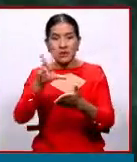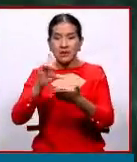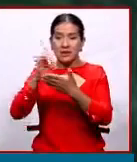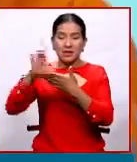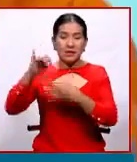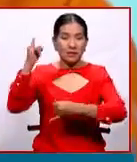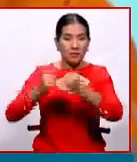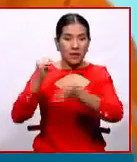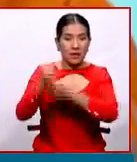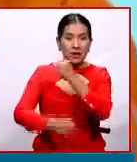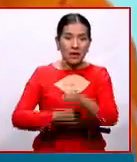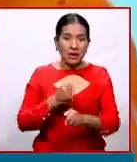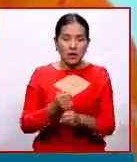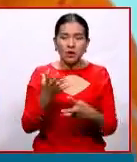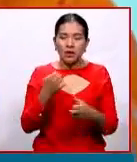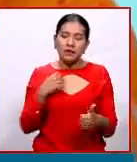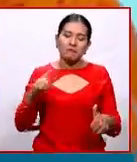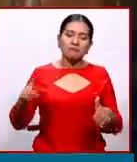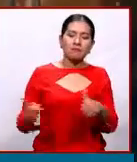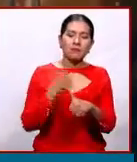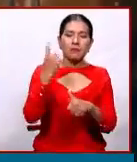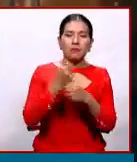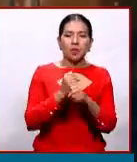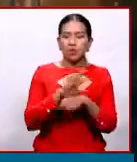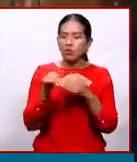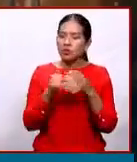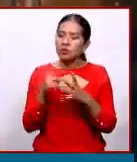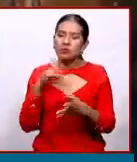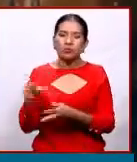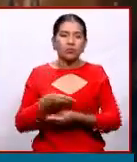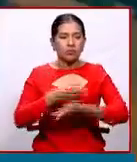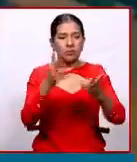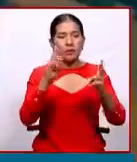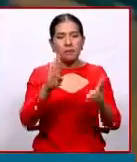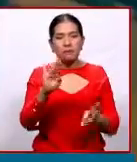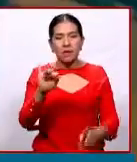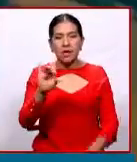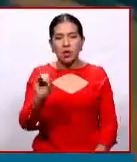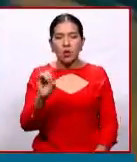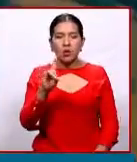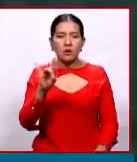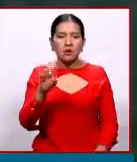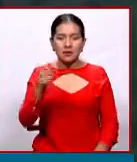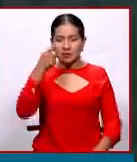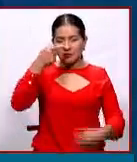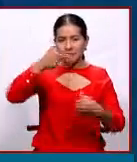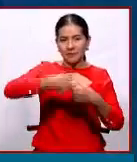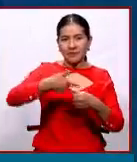tenido la primera producción de biodiesel nacional. Enzo,